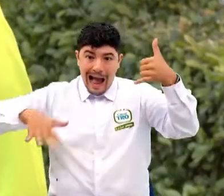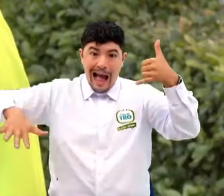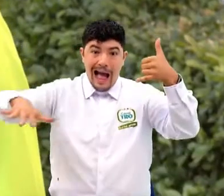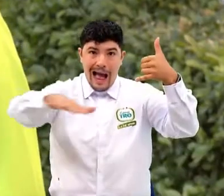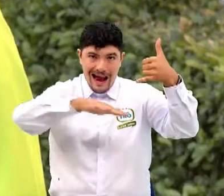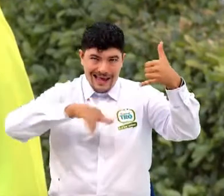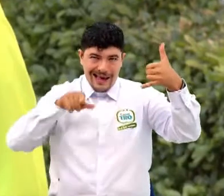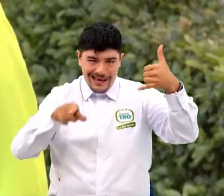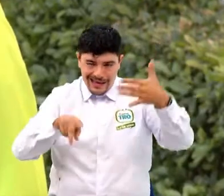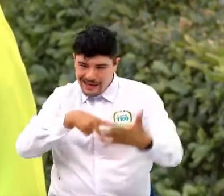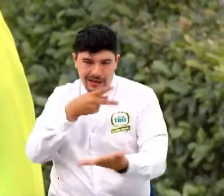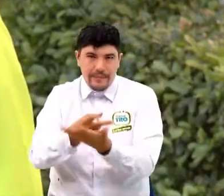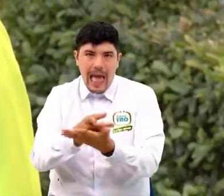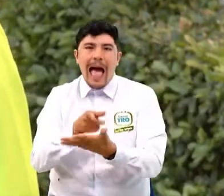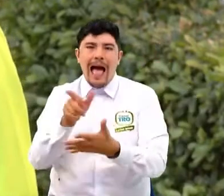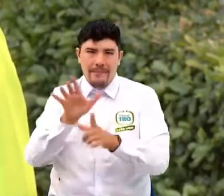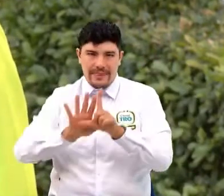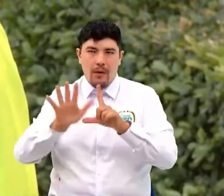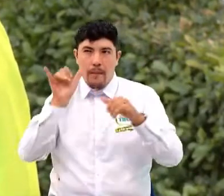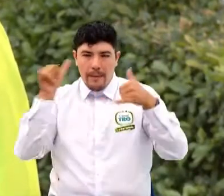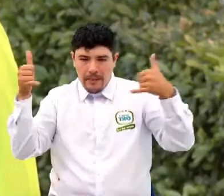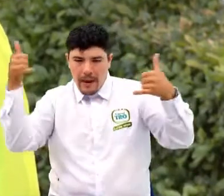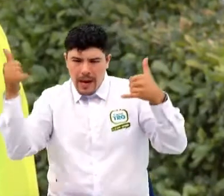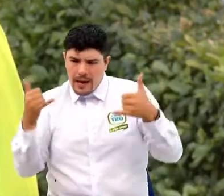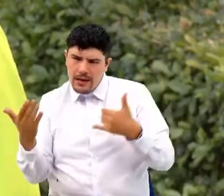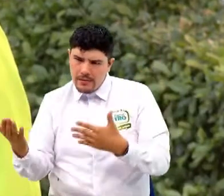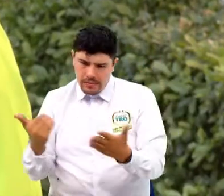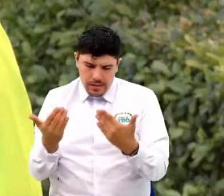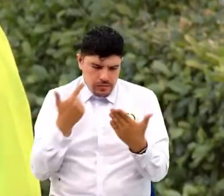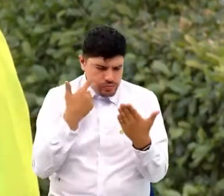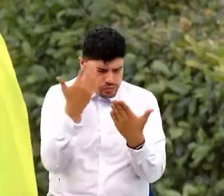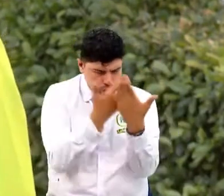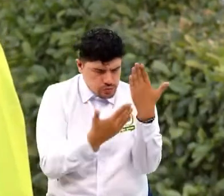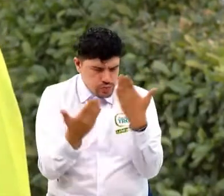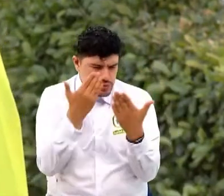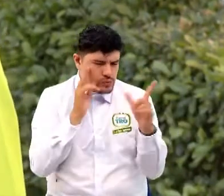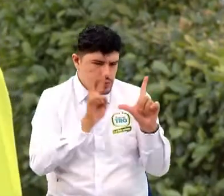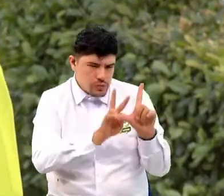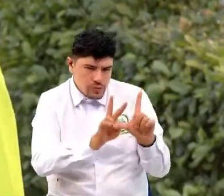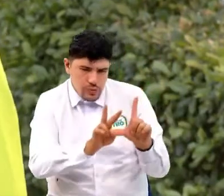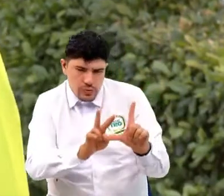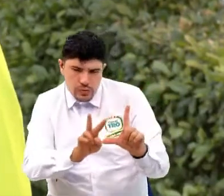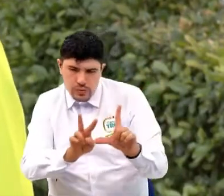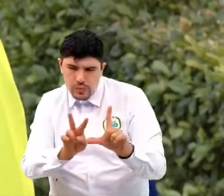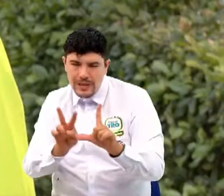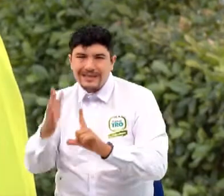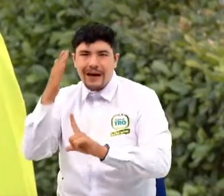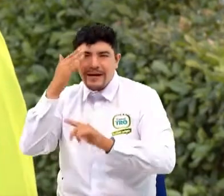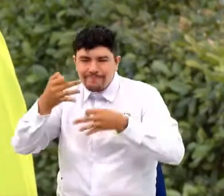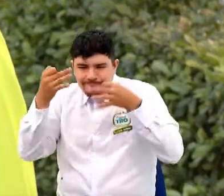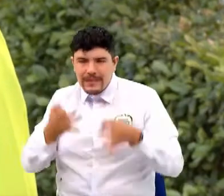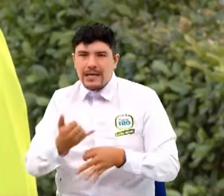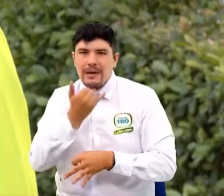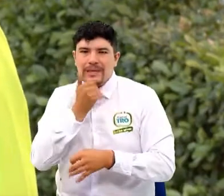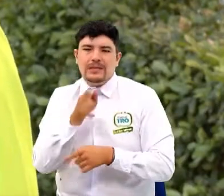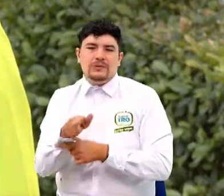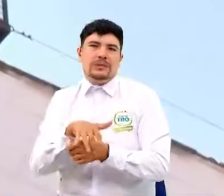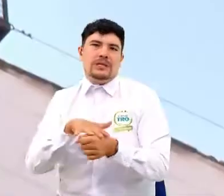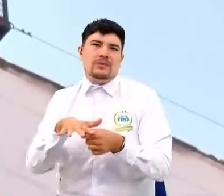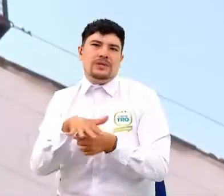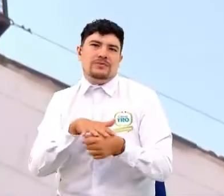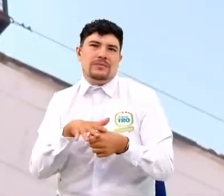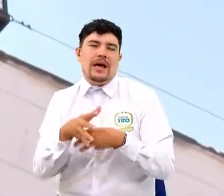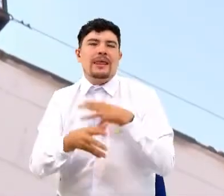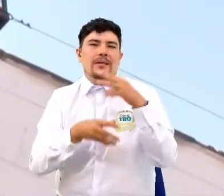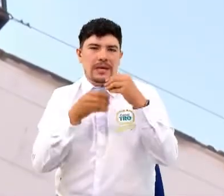analizando con el fin de precisamente de determinar qué fue lo que sucedió esa noche de los hechos y a su